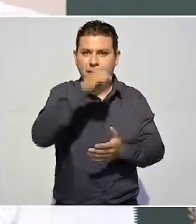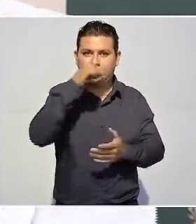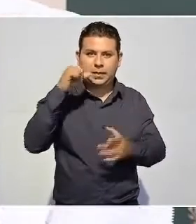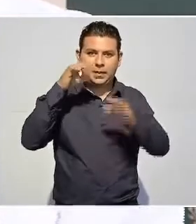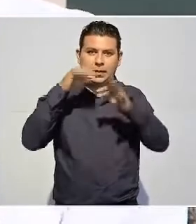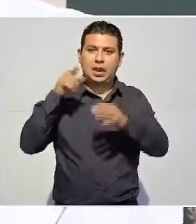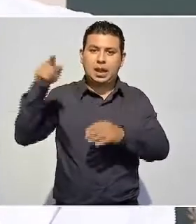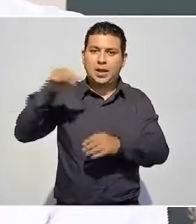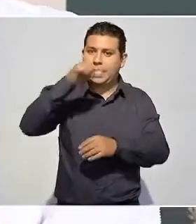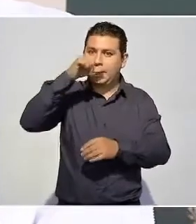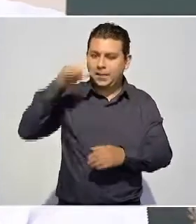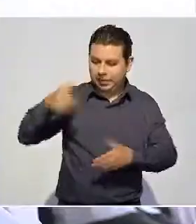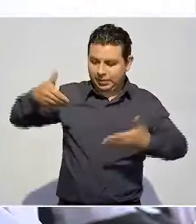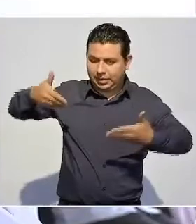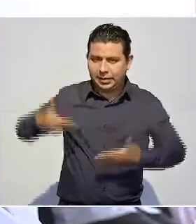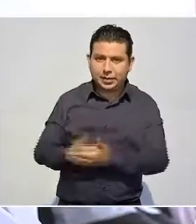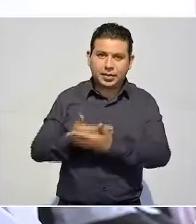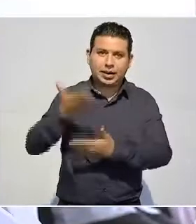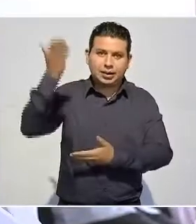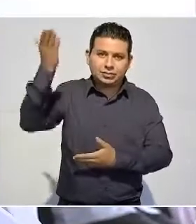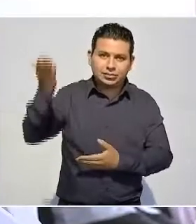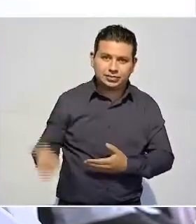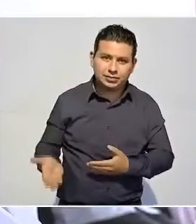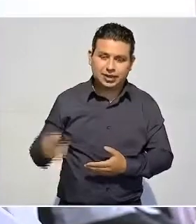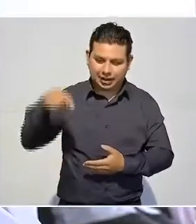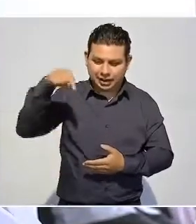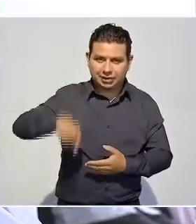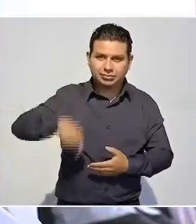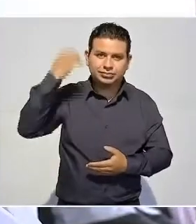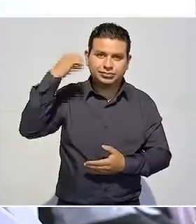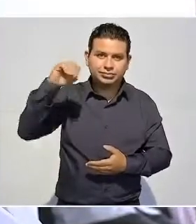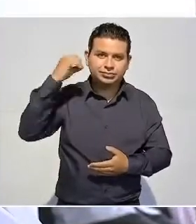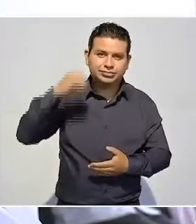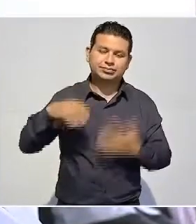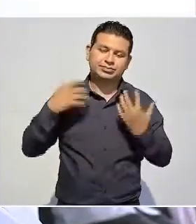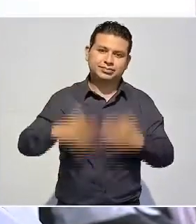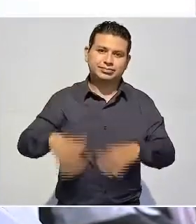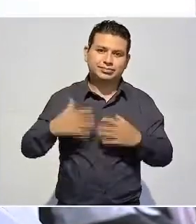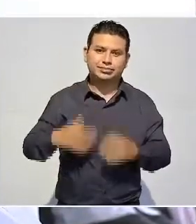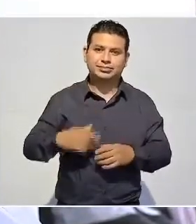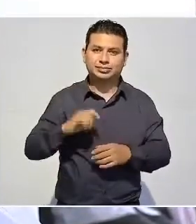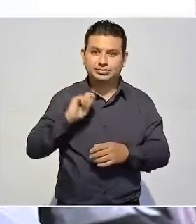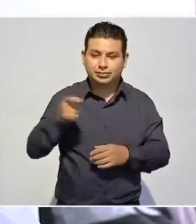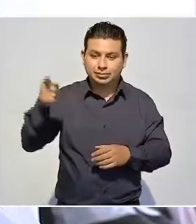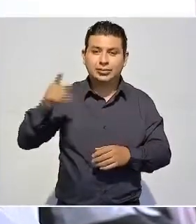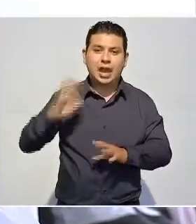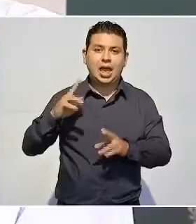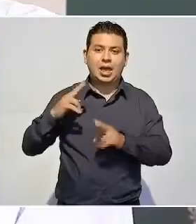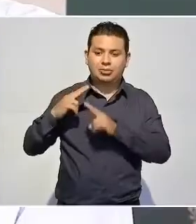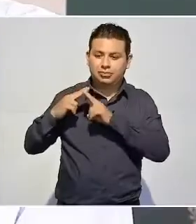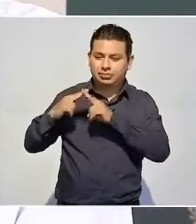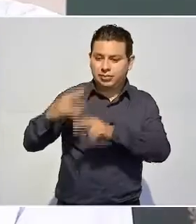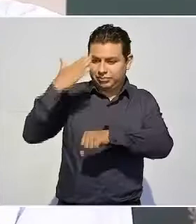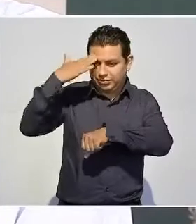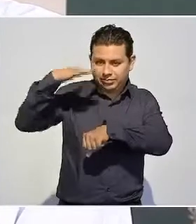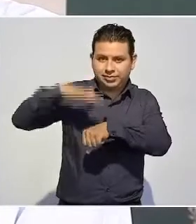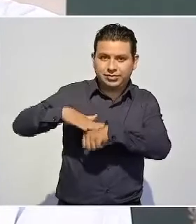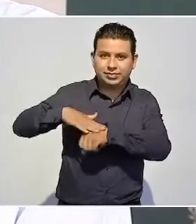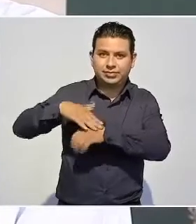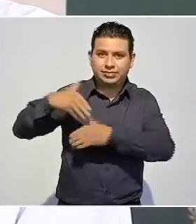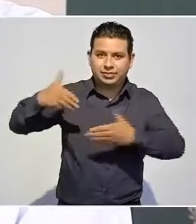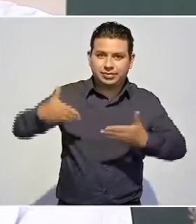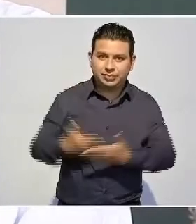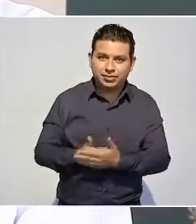natal del presidente Juárez, y en el aniversario de su nacimiento, la medida